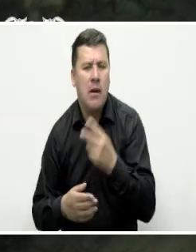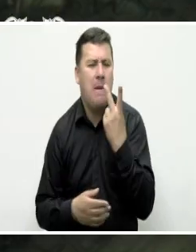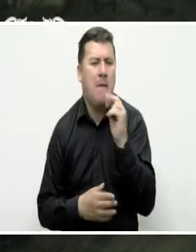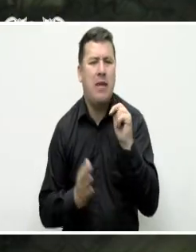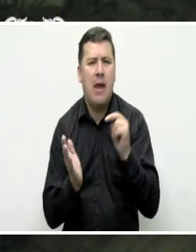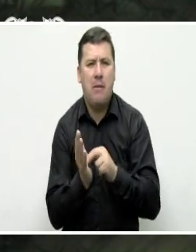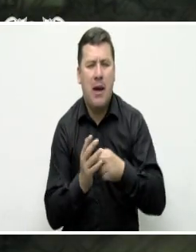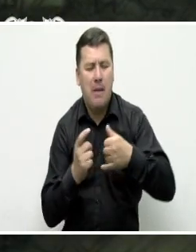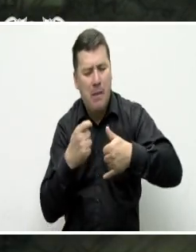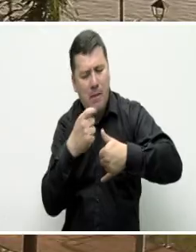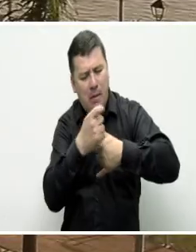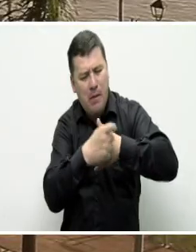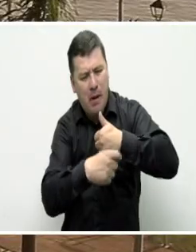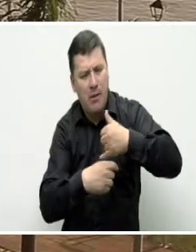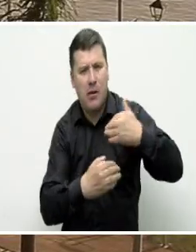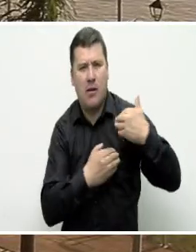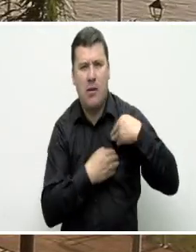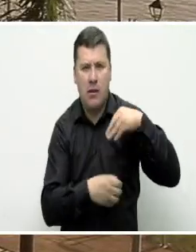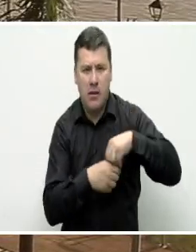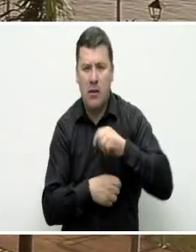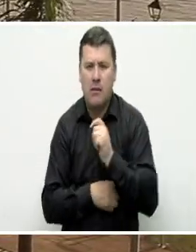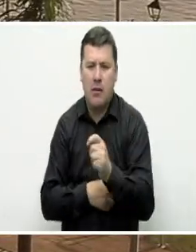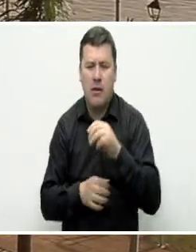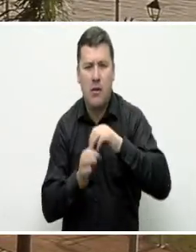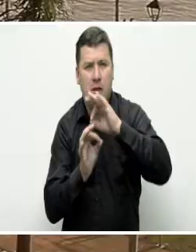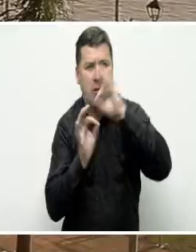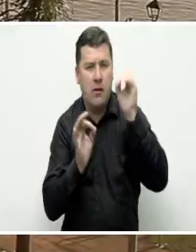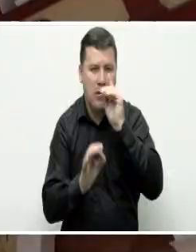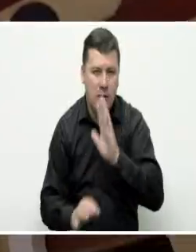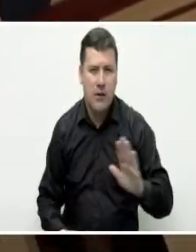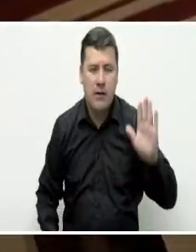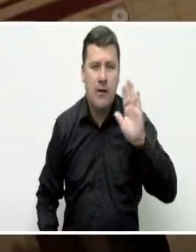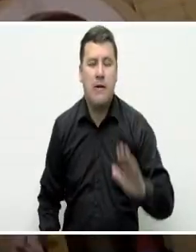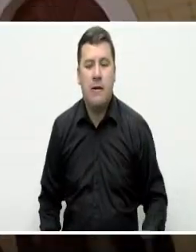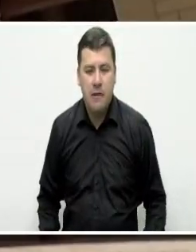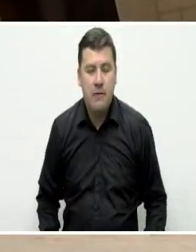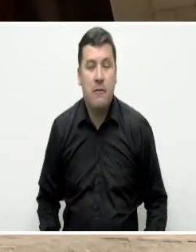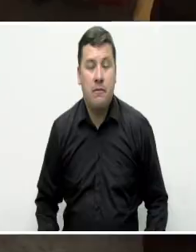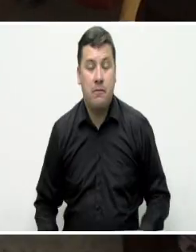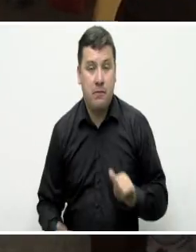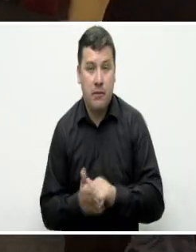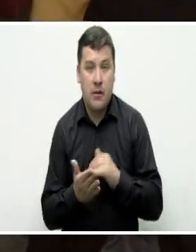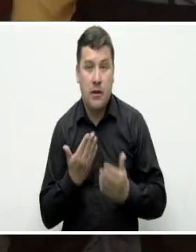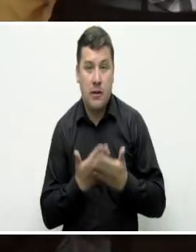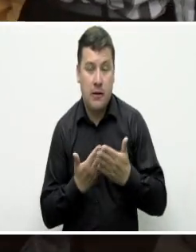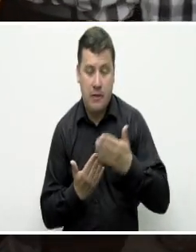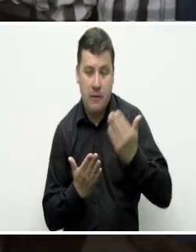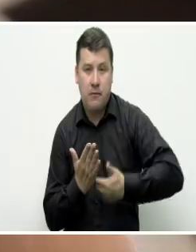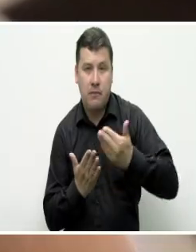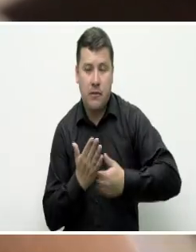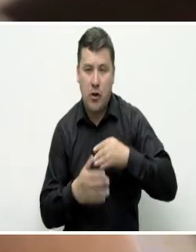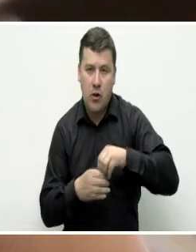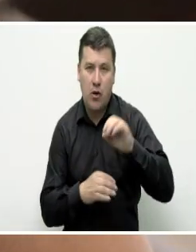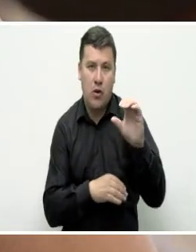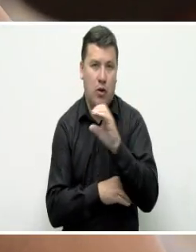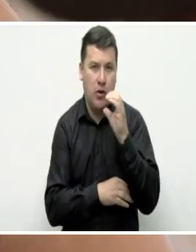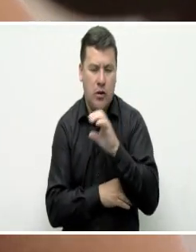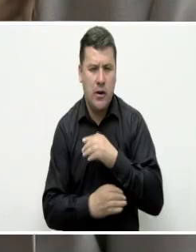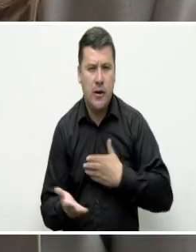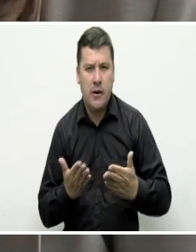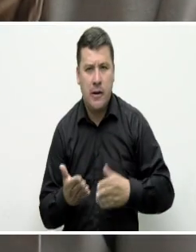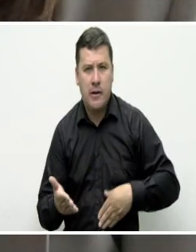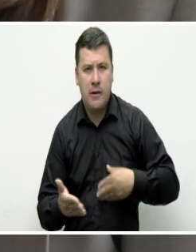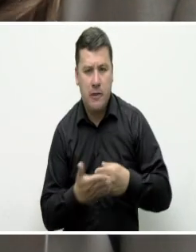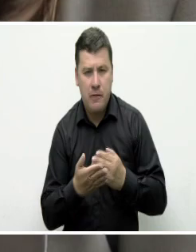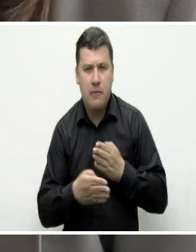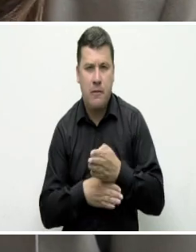más de pago a través de operadores postales en el territorio nacional. En la misma línea de facilitar los trámites al colombiano, el servicio de pago